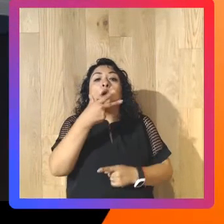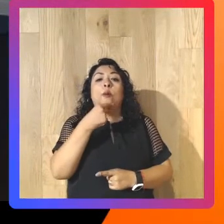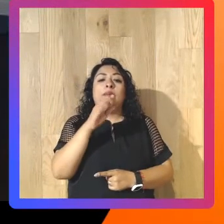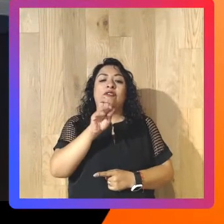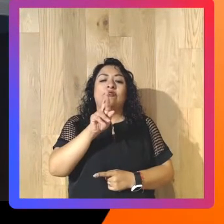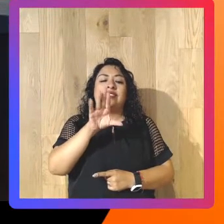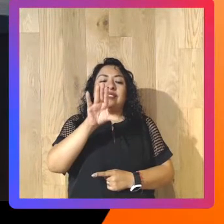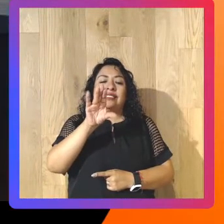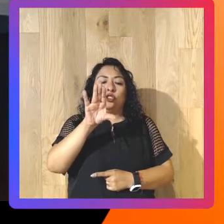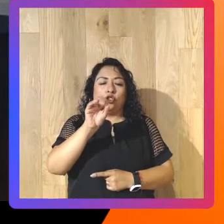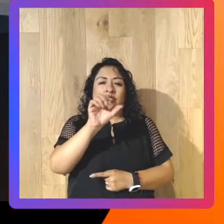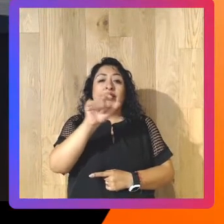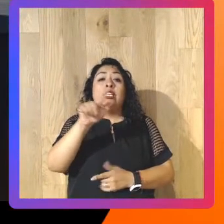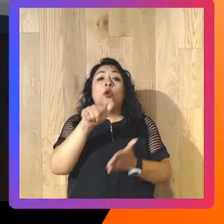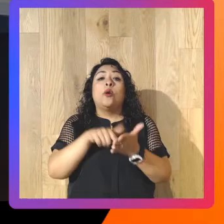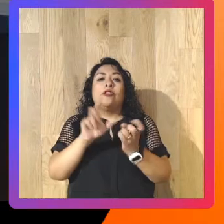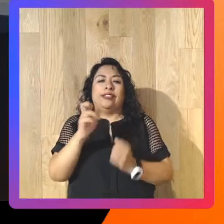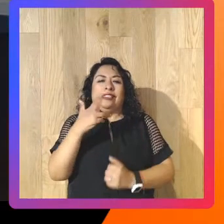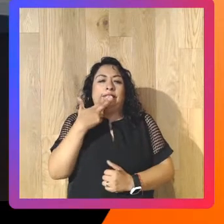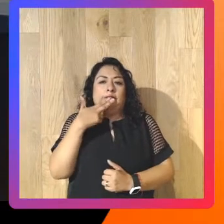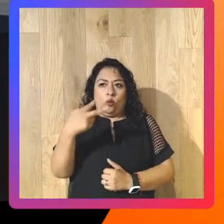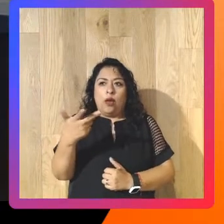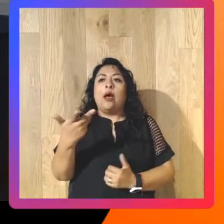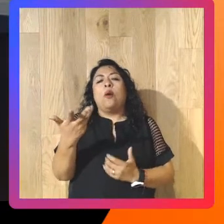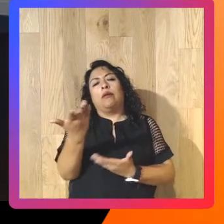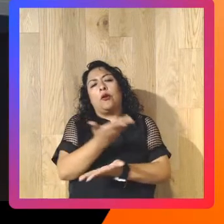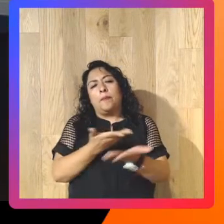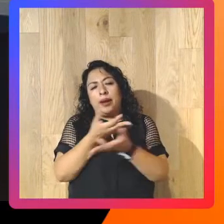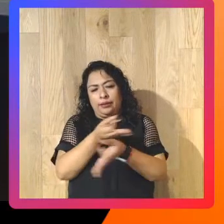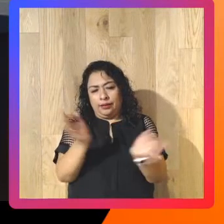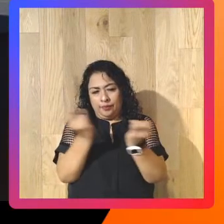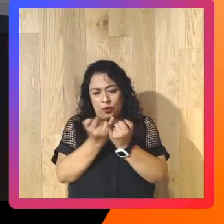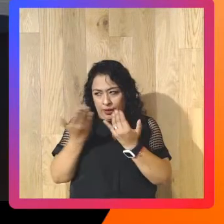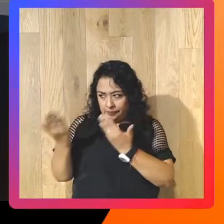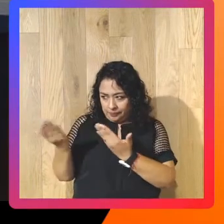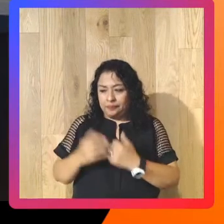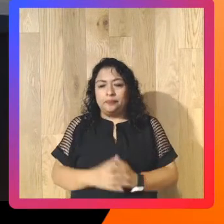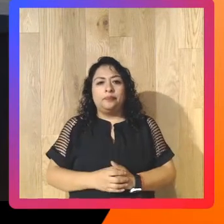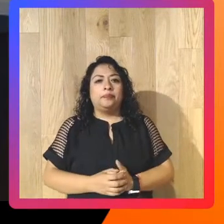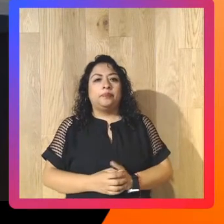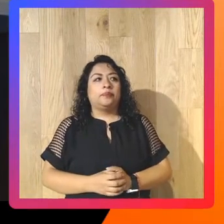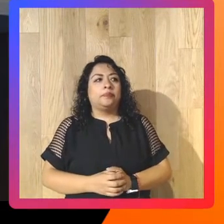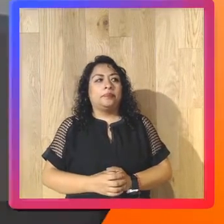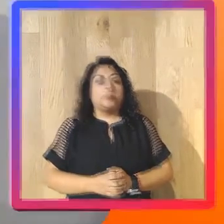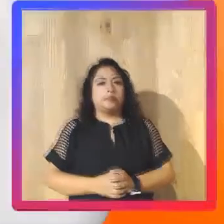Francisco Santini desde Chihuahua, que nos estará compartiendo un mensaje también, por favor.